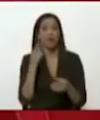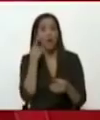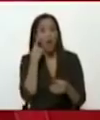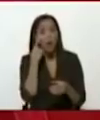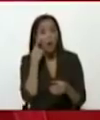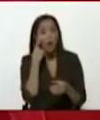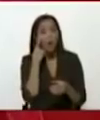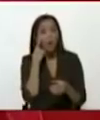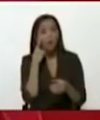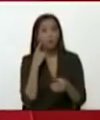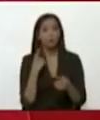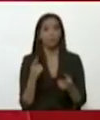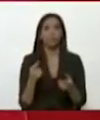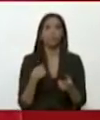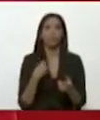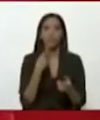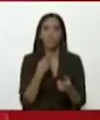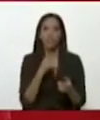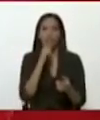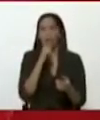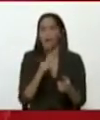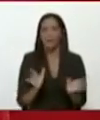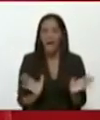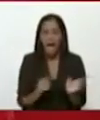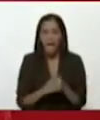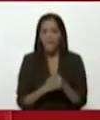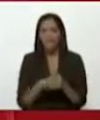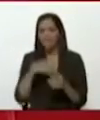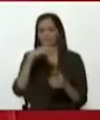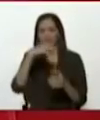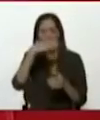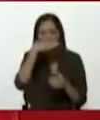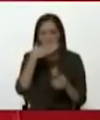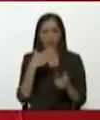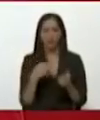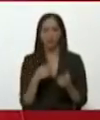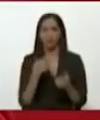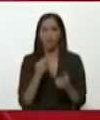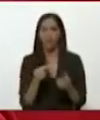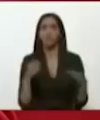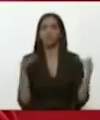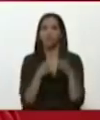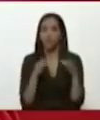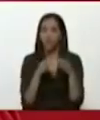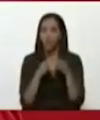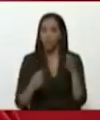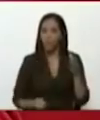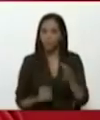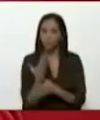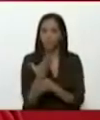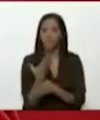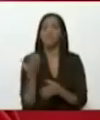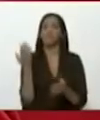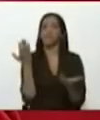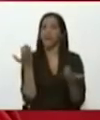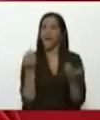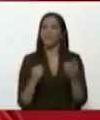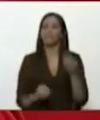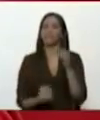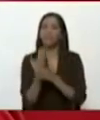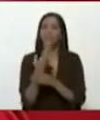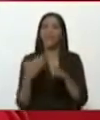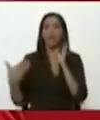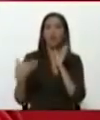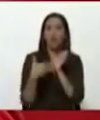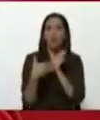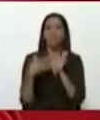cuando hablo de lo malo, no estoy diciendo que lo malo es el ELN, ni la FARC, ni la ETA, no. Esos son grupos insurgentes que han insurgido en contra precisamente